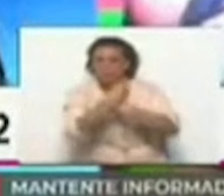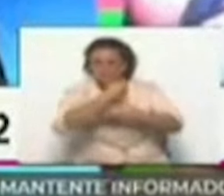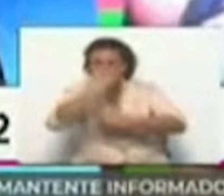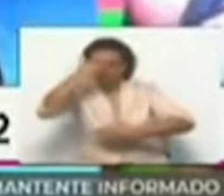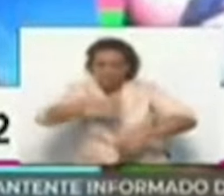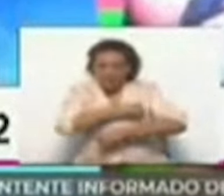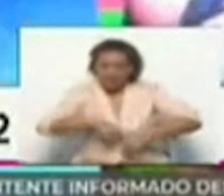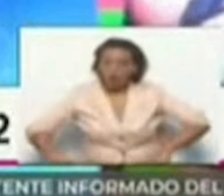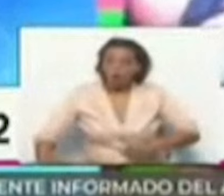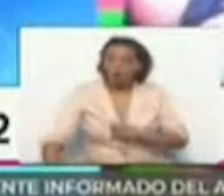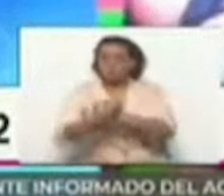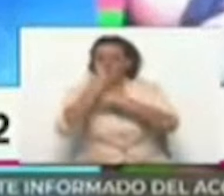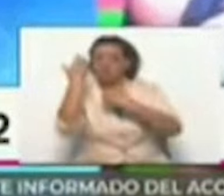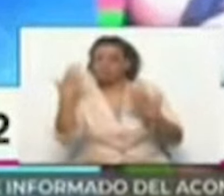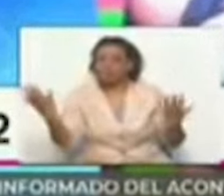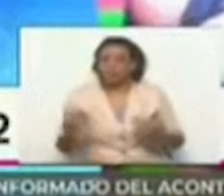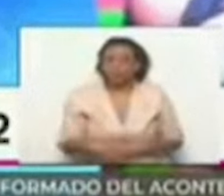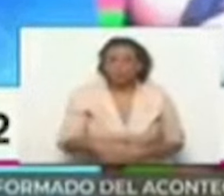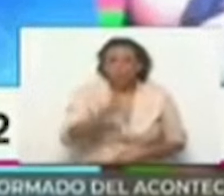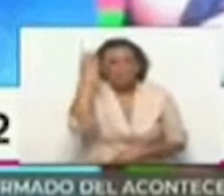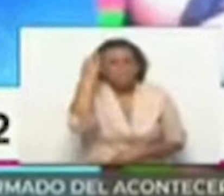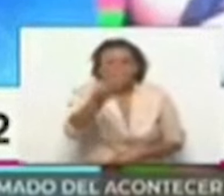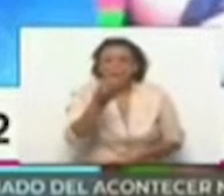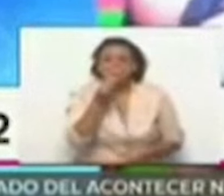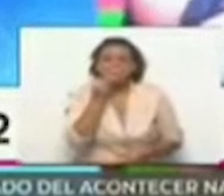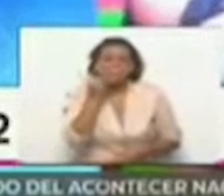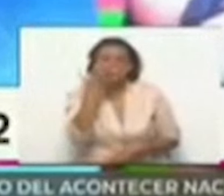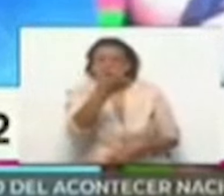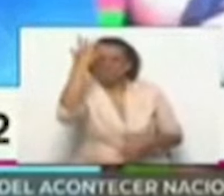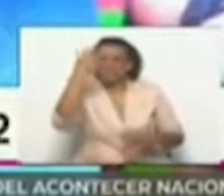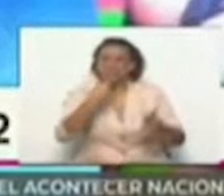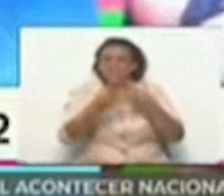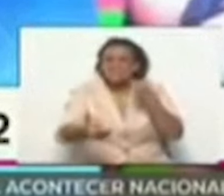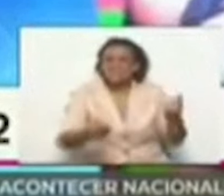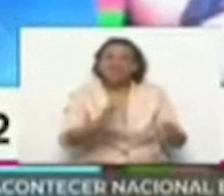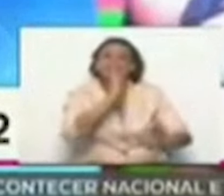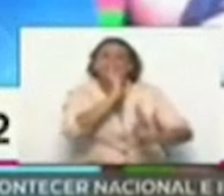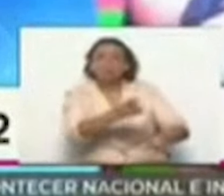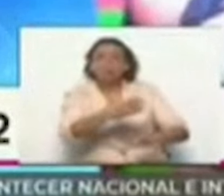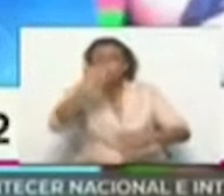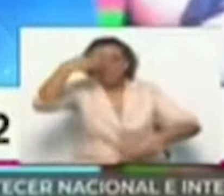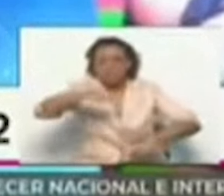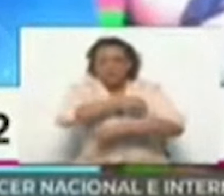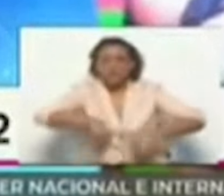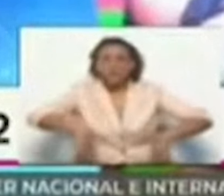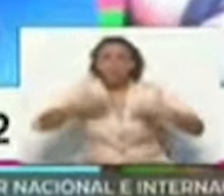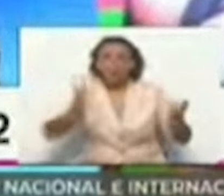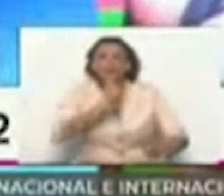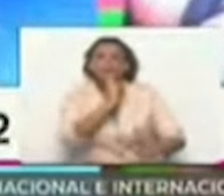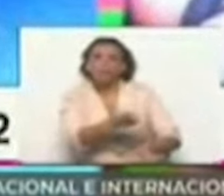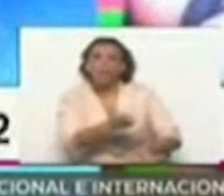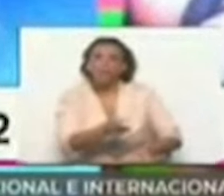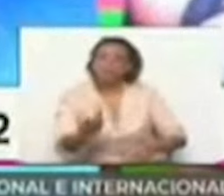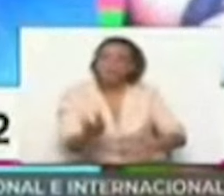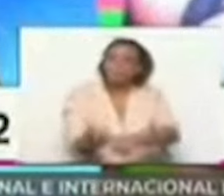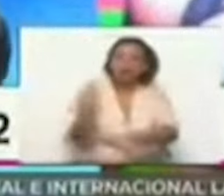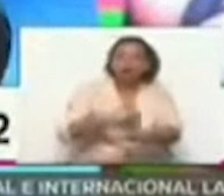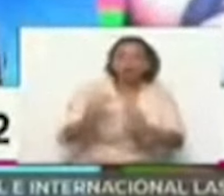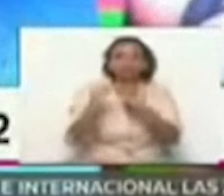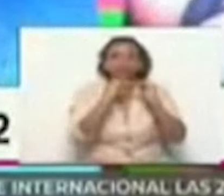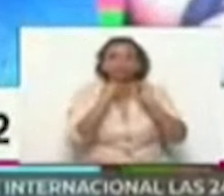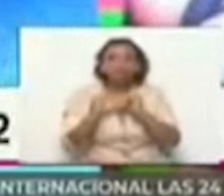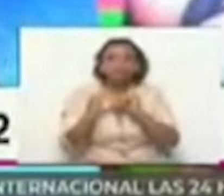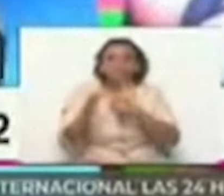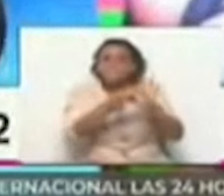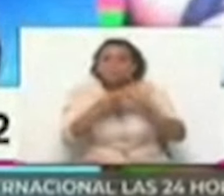militar con las estupideces que dice. Y la respuesta de la Fuerza Armada Nacional Bolivariana es más cohesión,